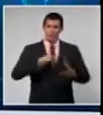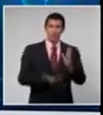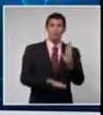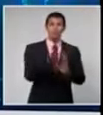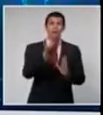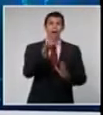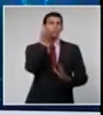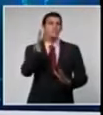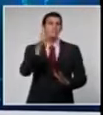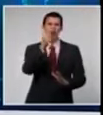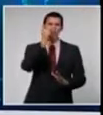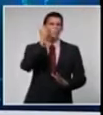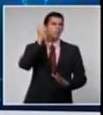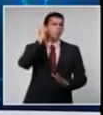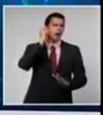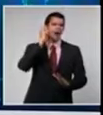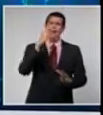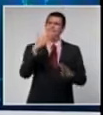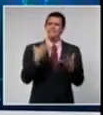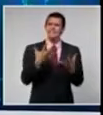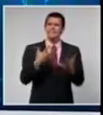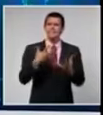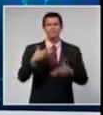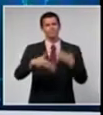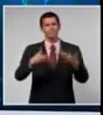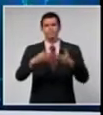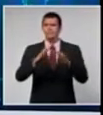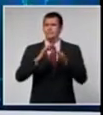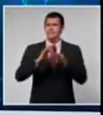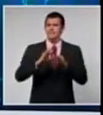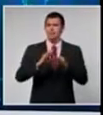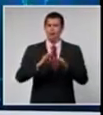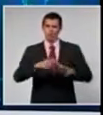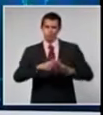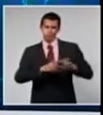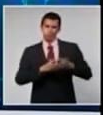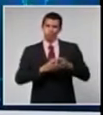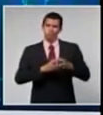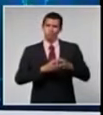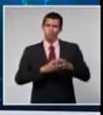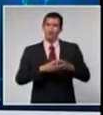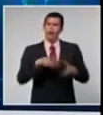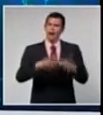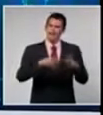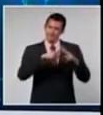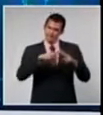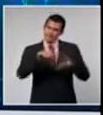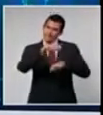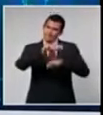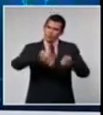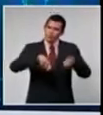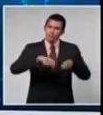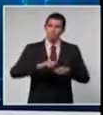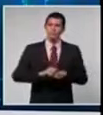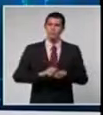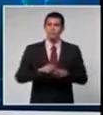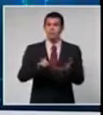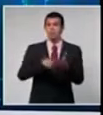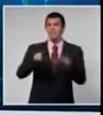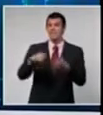como Operación de Whipple, se realiza tradicionalmente en los grandes centros de salud de nuestro país. Haberlo logrado en Granma muestra la